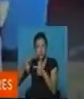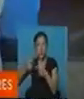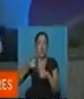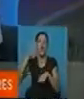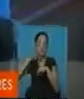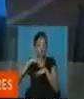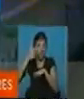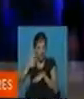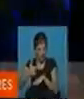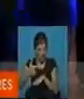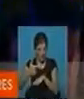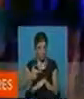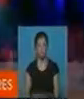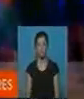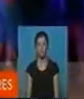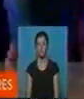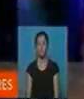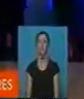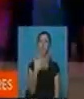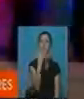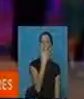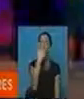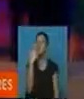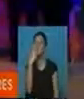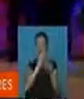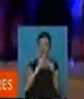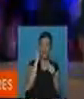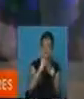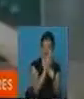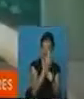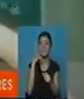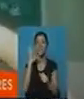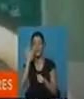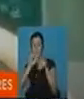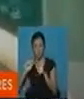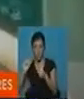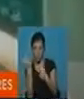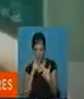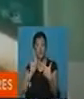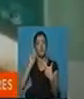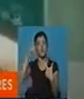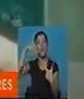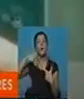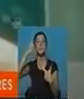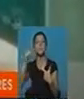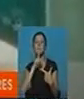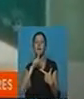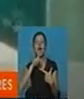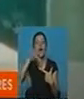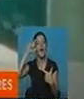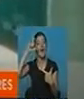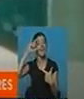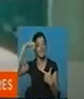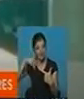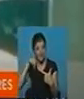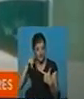Estados Unidos. 53 heridos y 50 muertos, incluyendo a Omar Mateen, el atacante, un